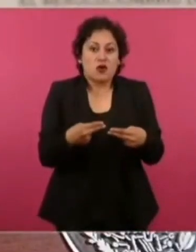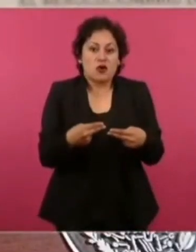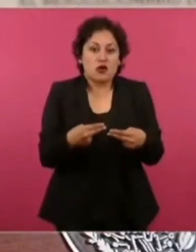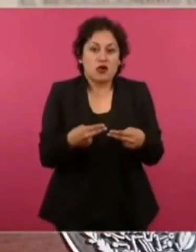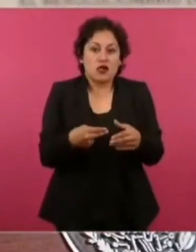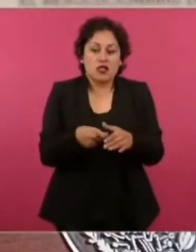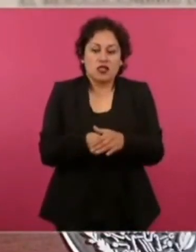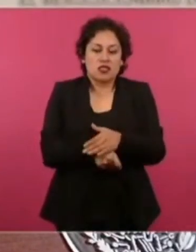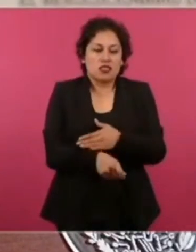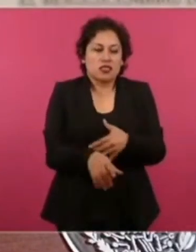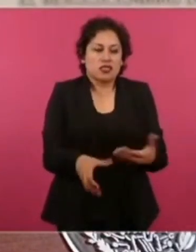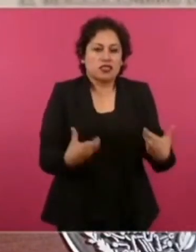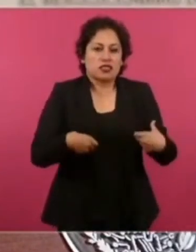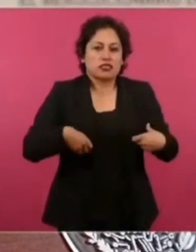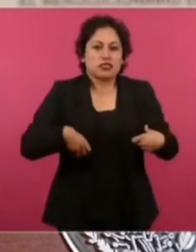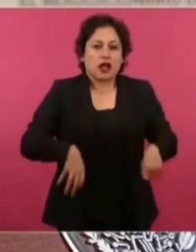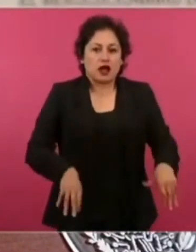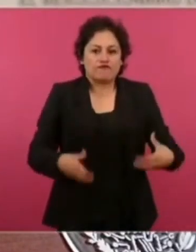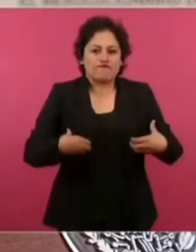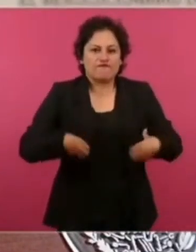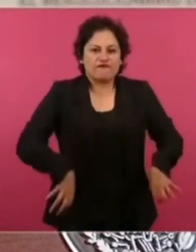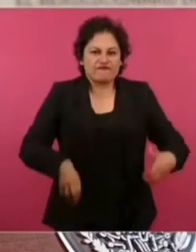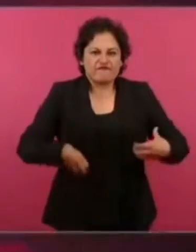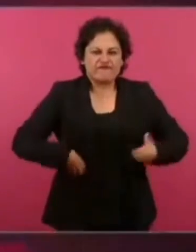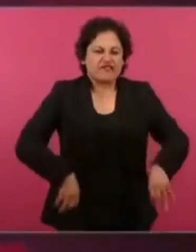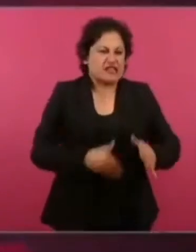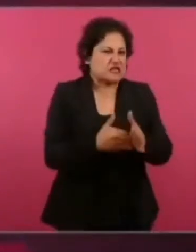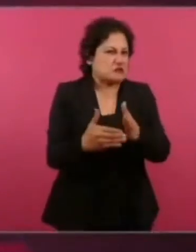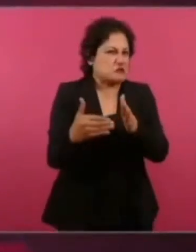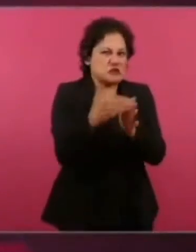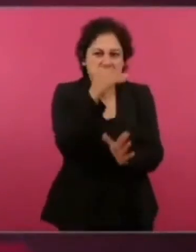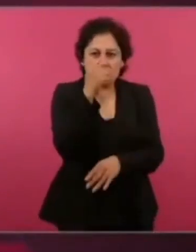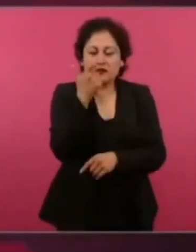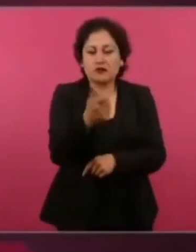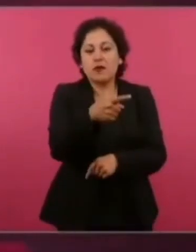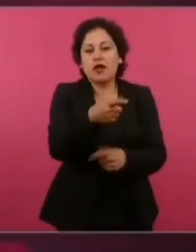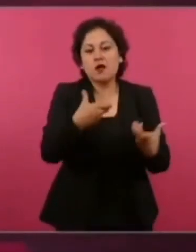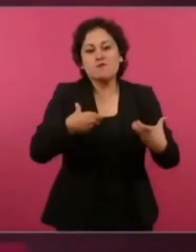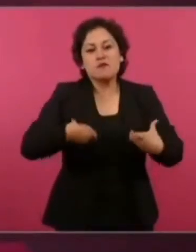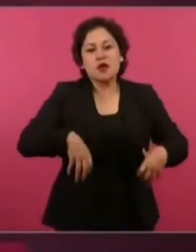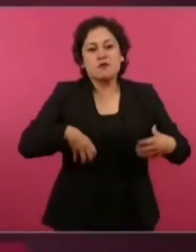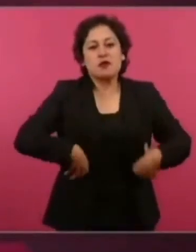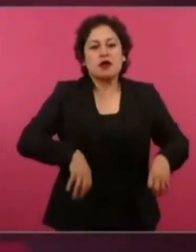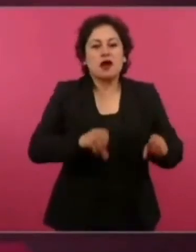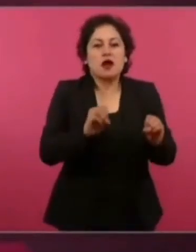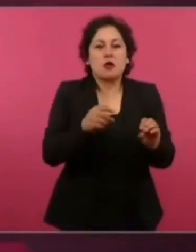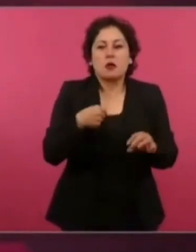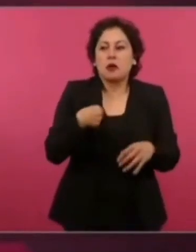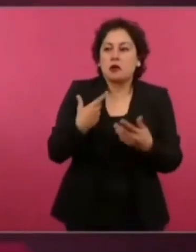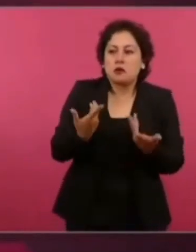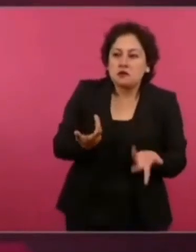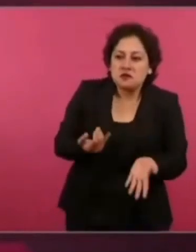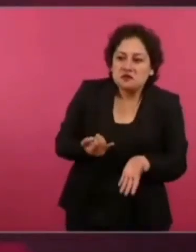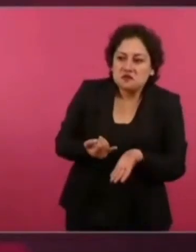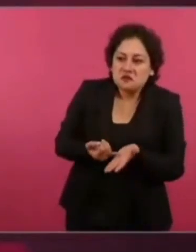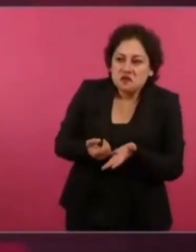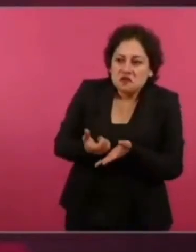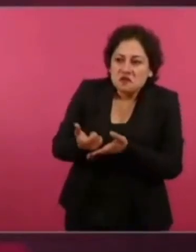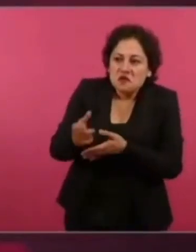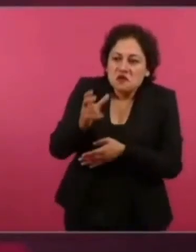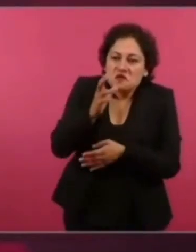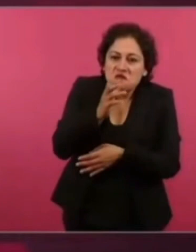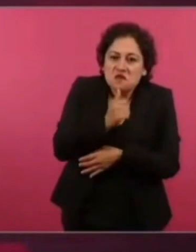miles de millones de pesos, o le condonaban 10,000 millones de